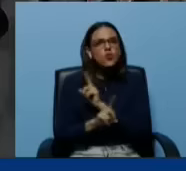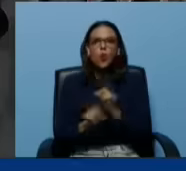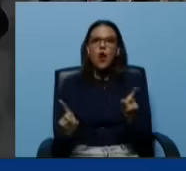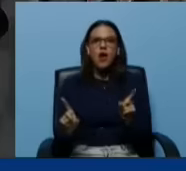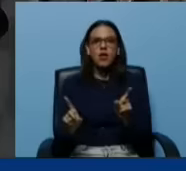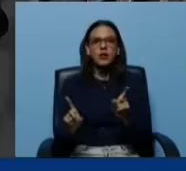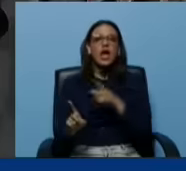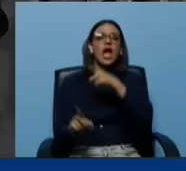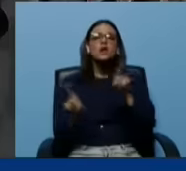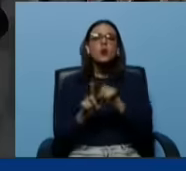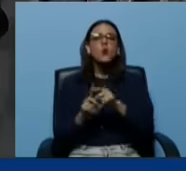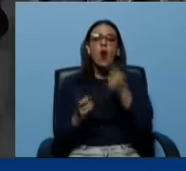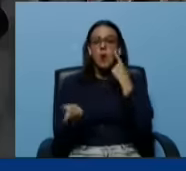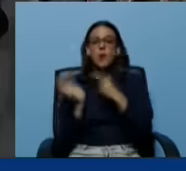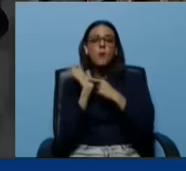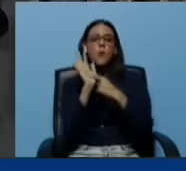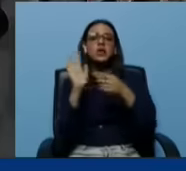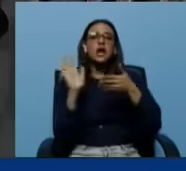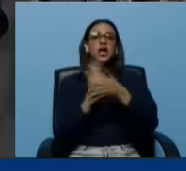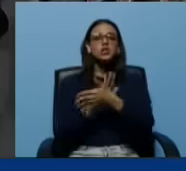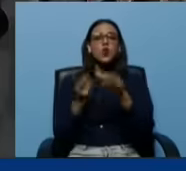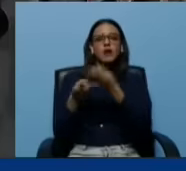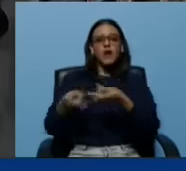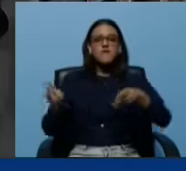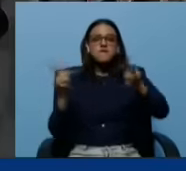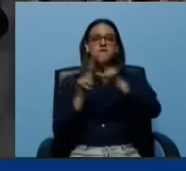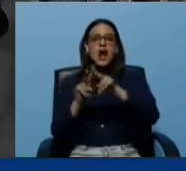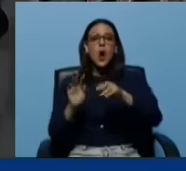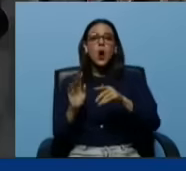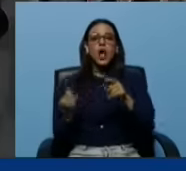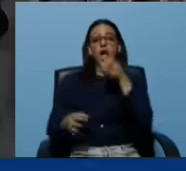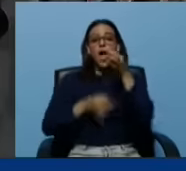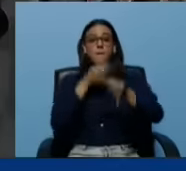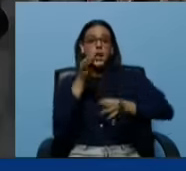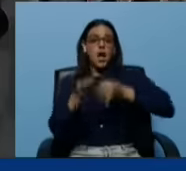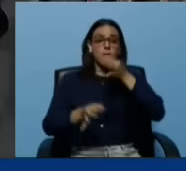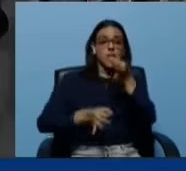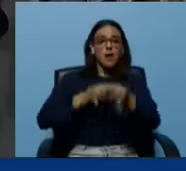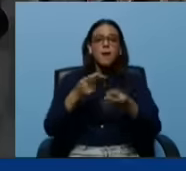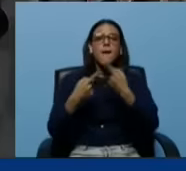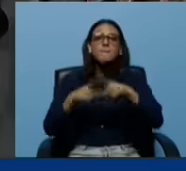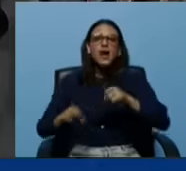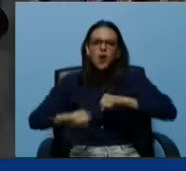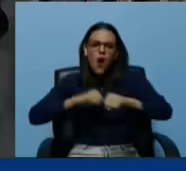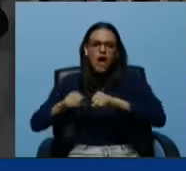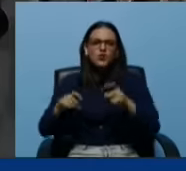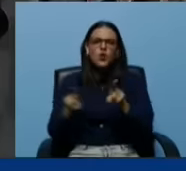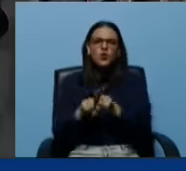los principios en los que su propia república se basa. En el caso de Venezuela,